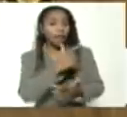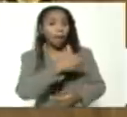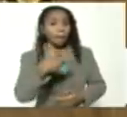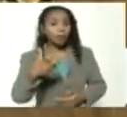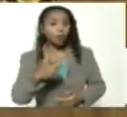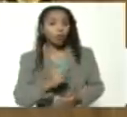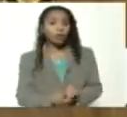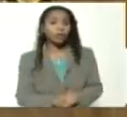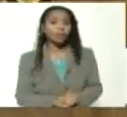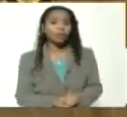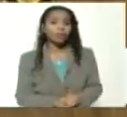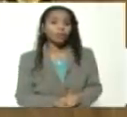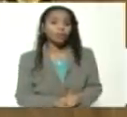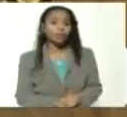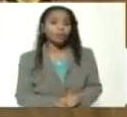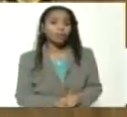ciudadanos.